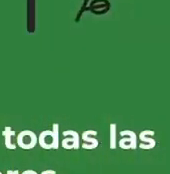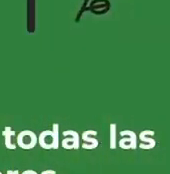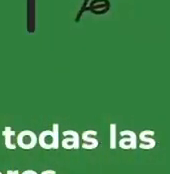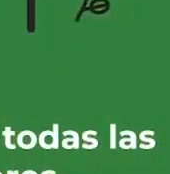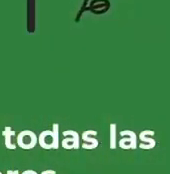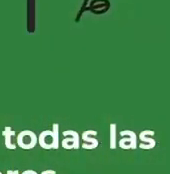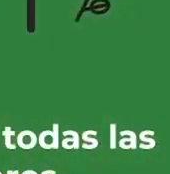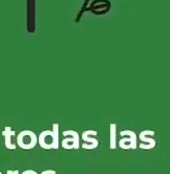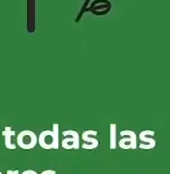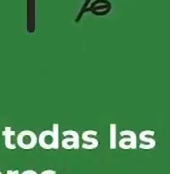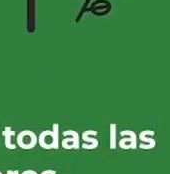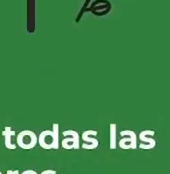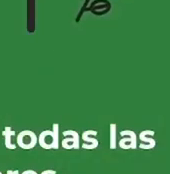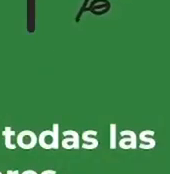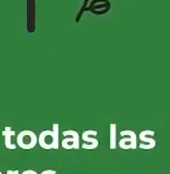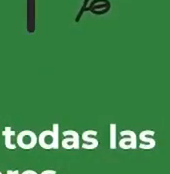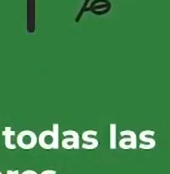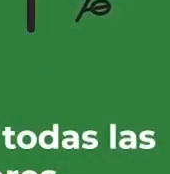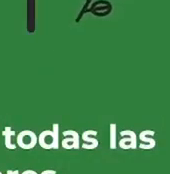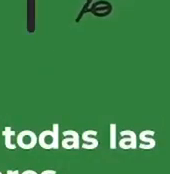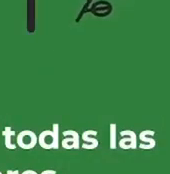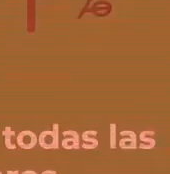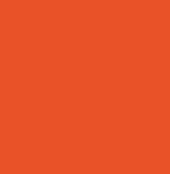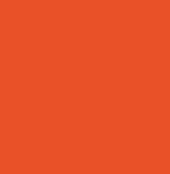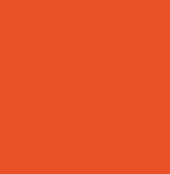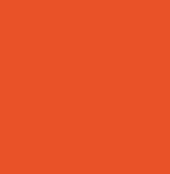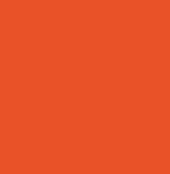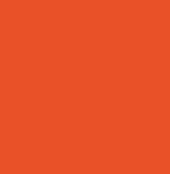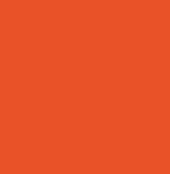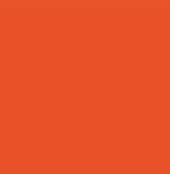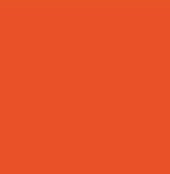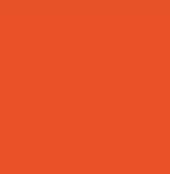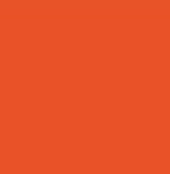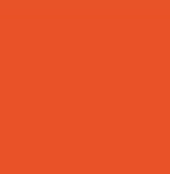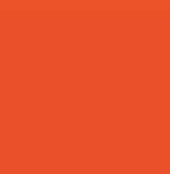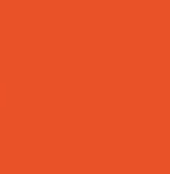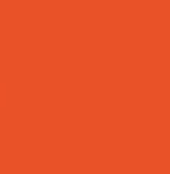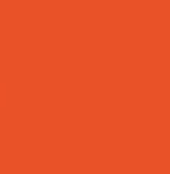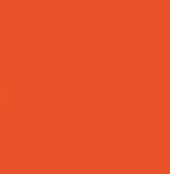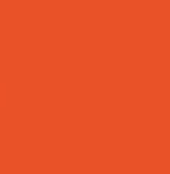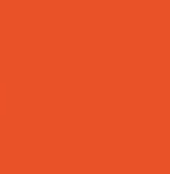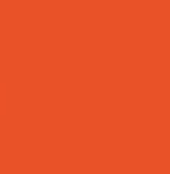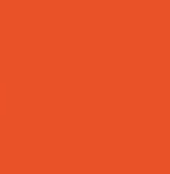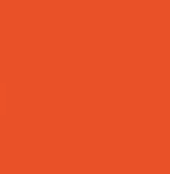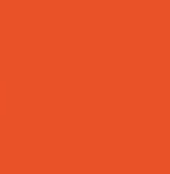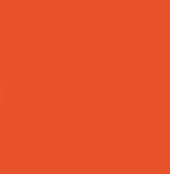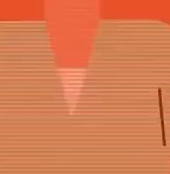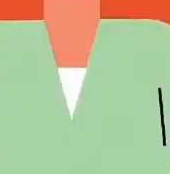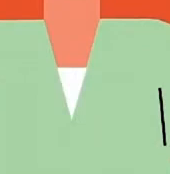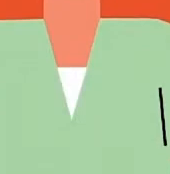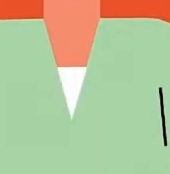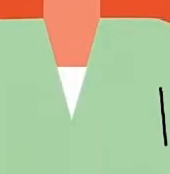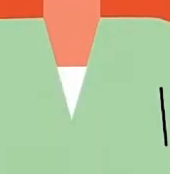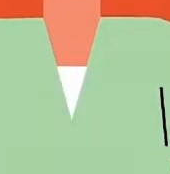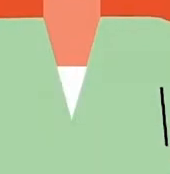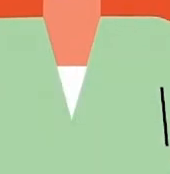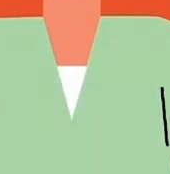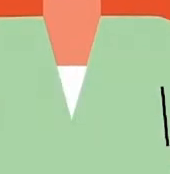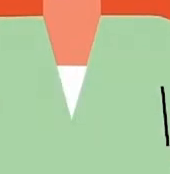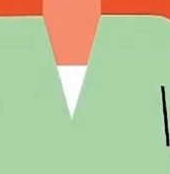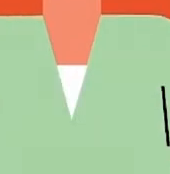sin seguridad social en todos los lugares. Y en el Instituto de Salud para el Bienestar necesitamos de tu